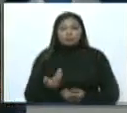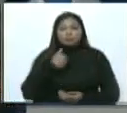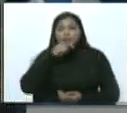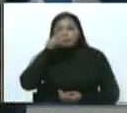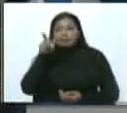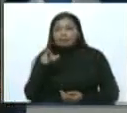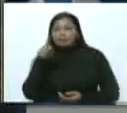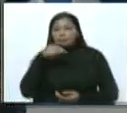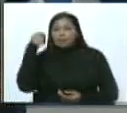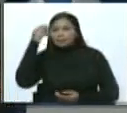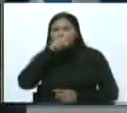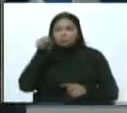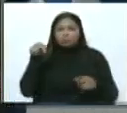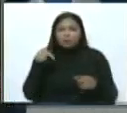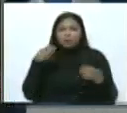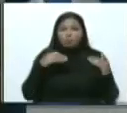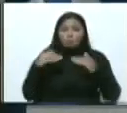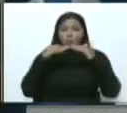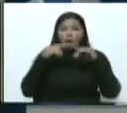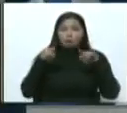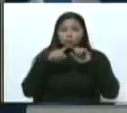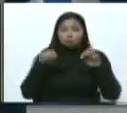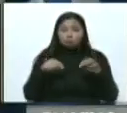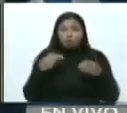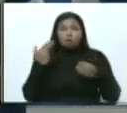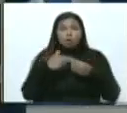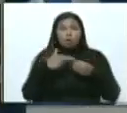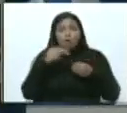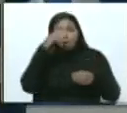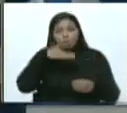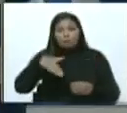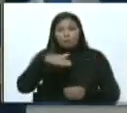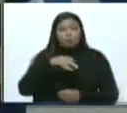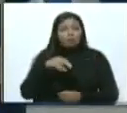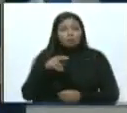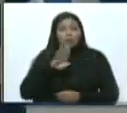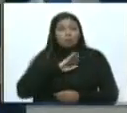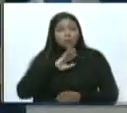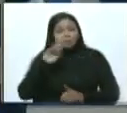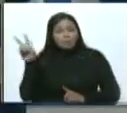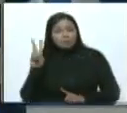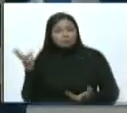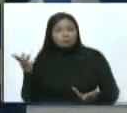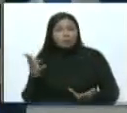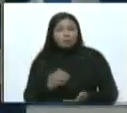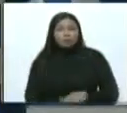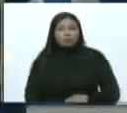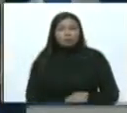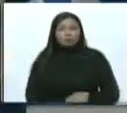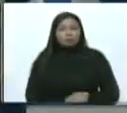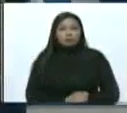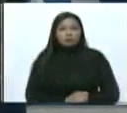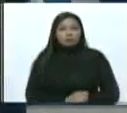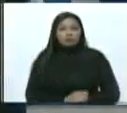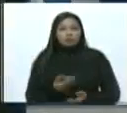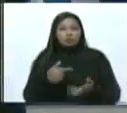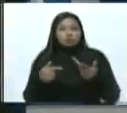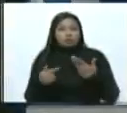quienes, creen ustedes, al igual que el tráfico de combustible, al pueblo de a pie. El tráfico de material